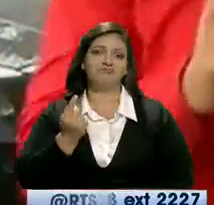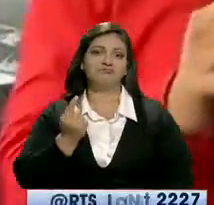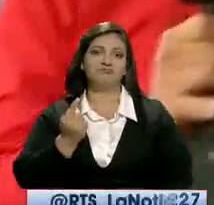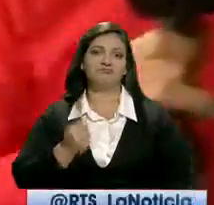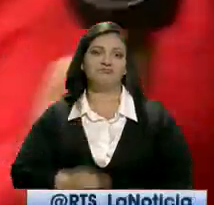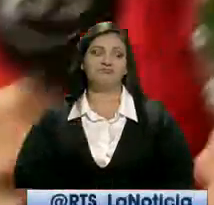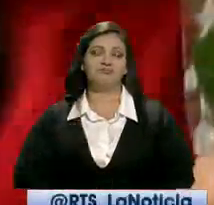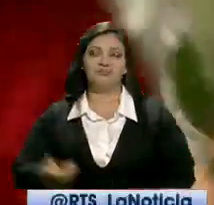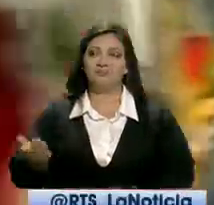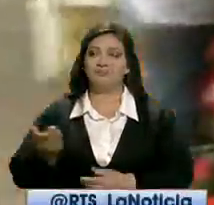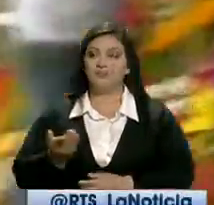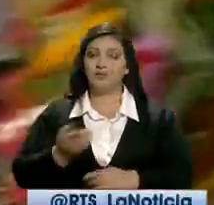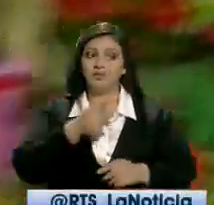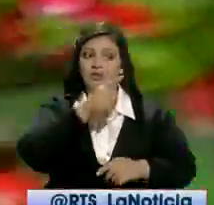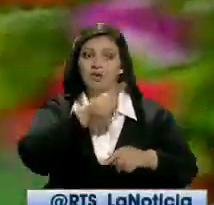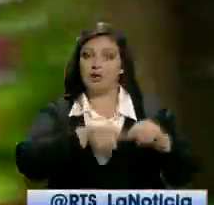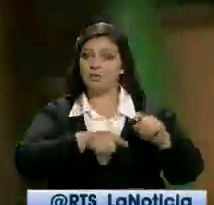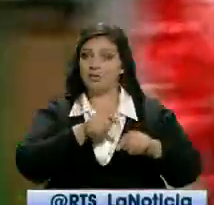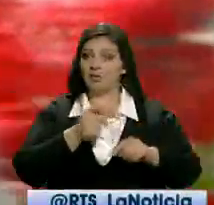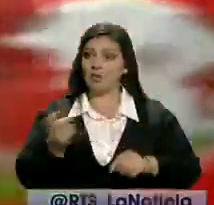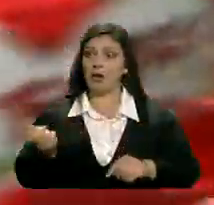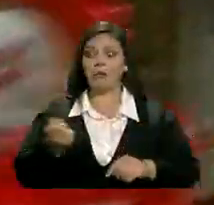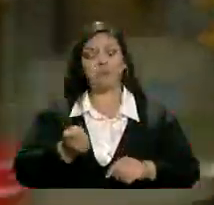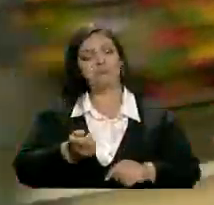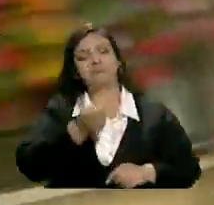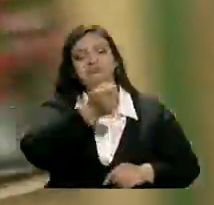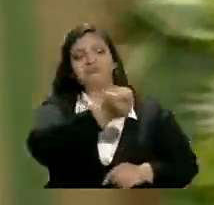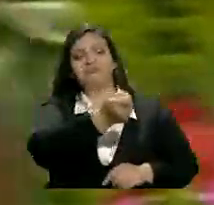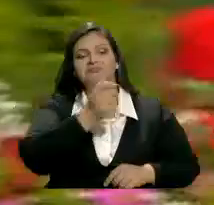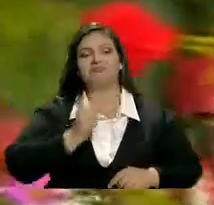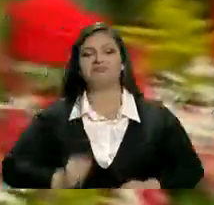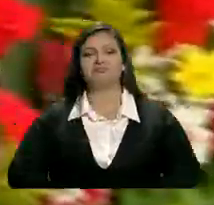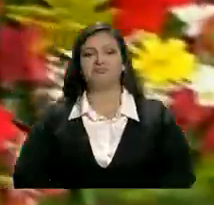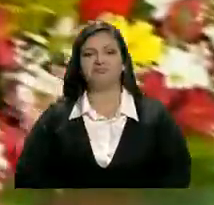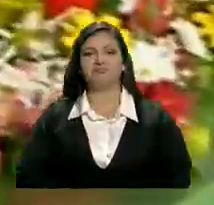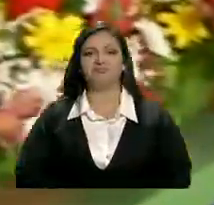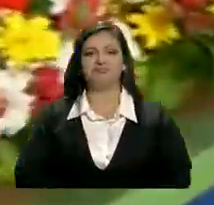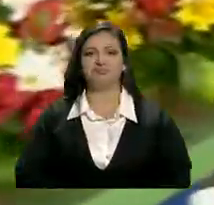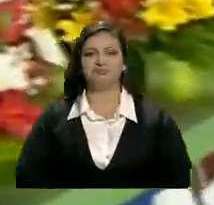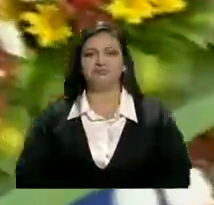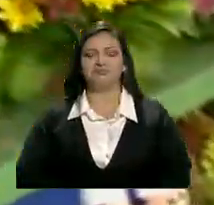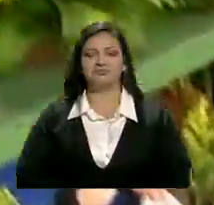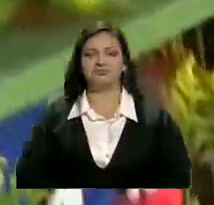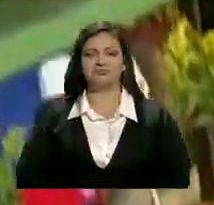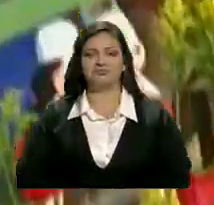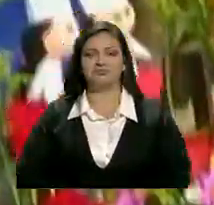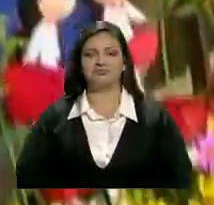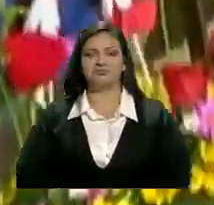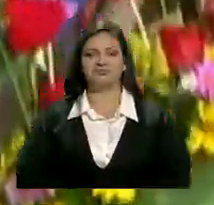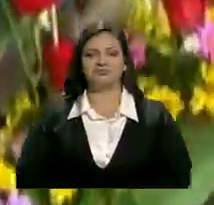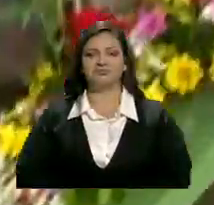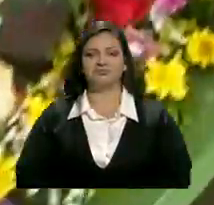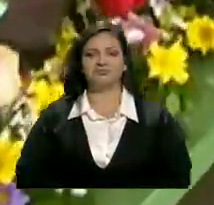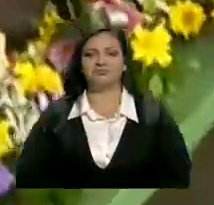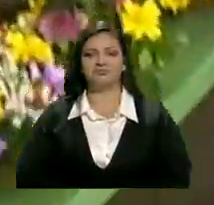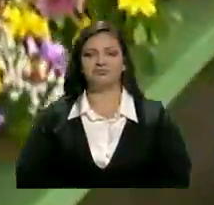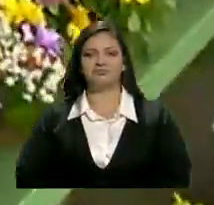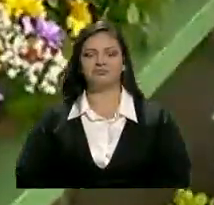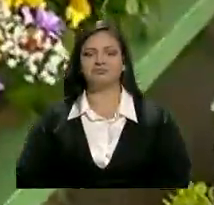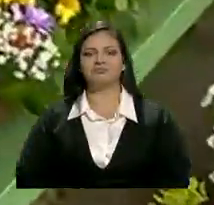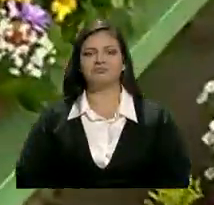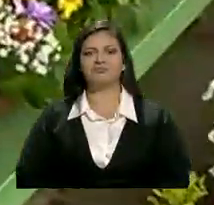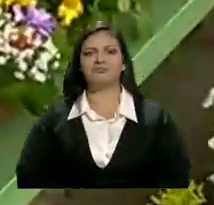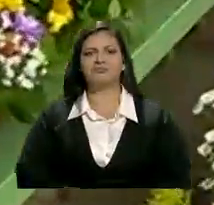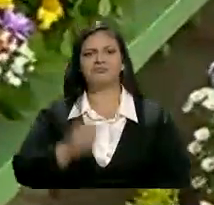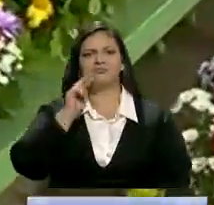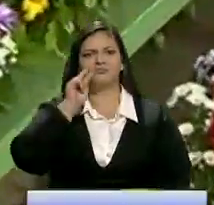creo que ha de ser. Todavía no es mamita, pero se la vamos a llevar. Aquí hay algo novedoso. Yo no había visto esto en otras ocasiones. Muñequitas